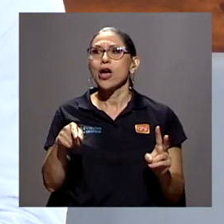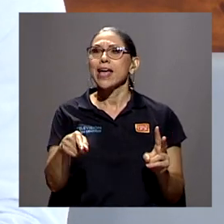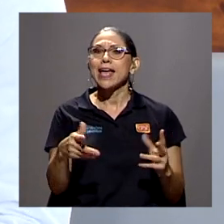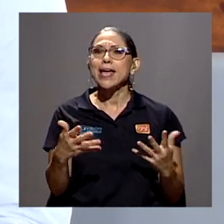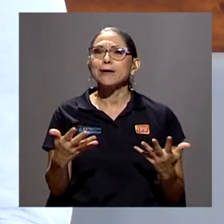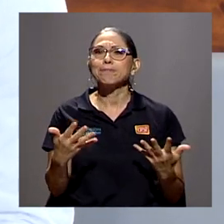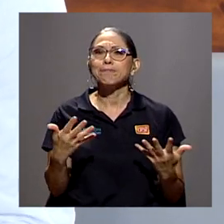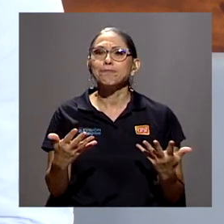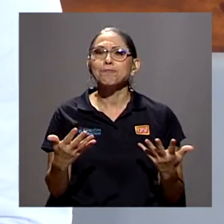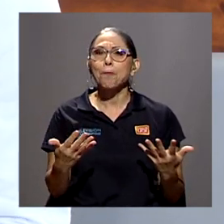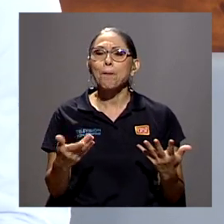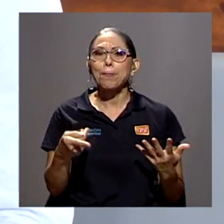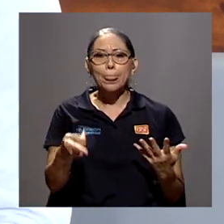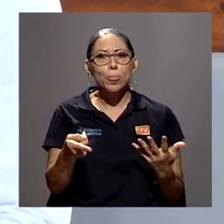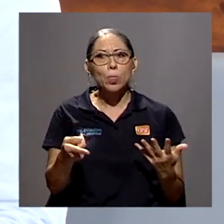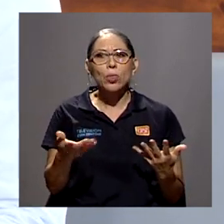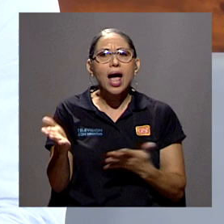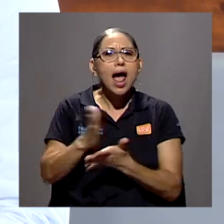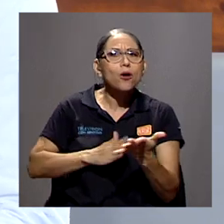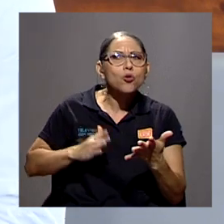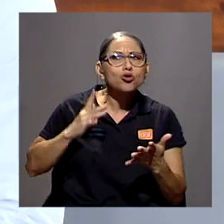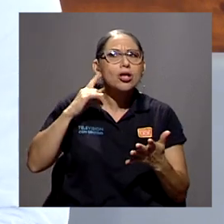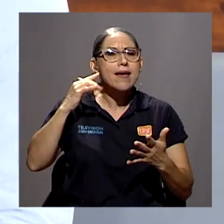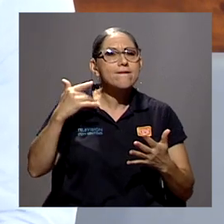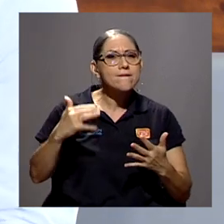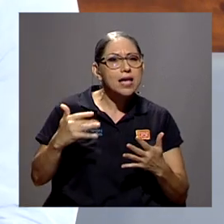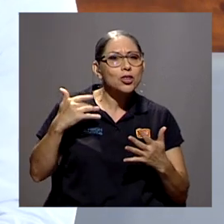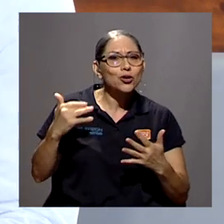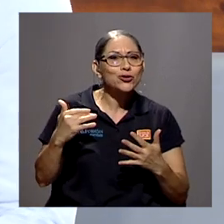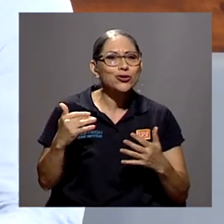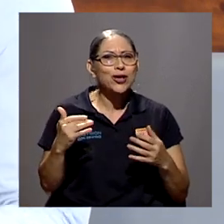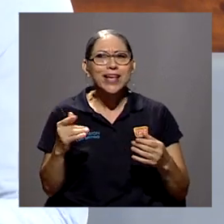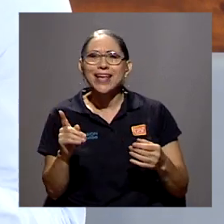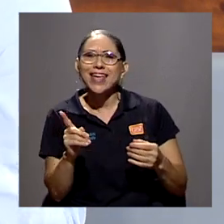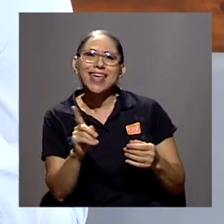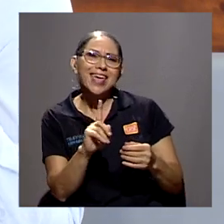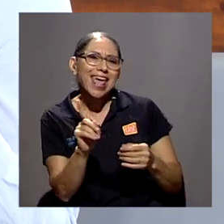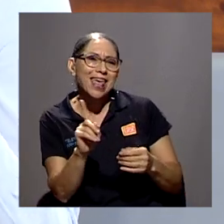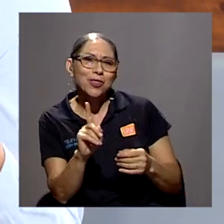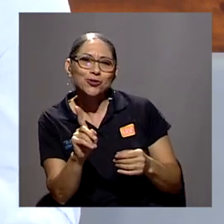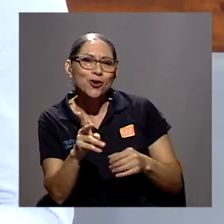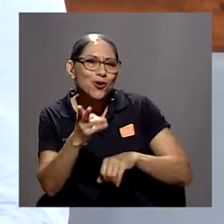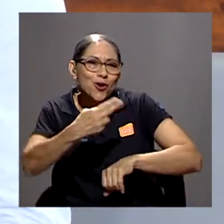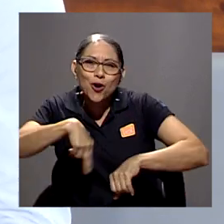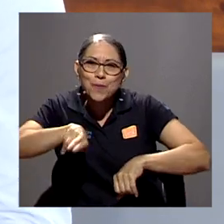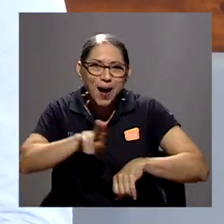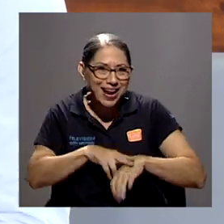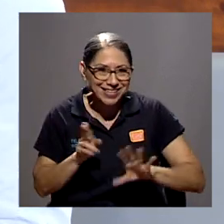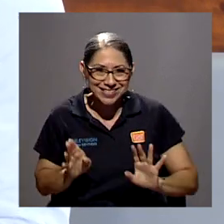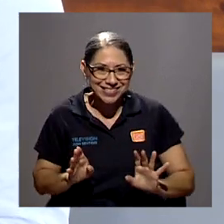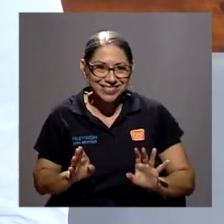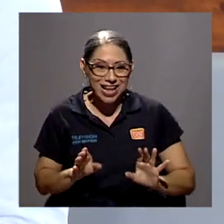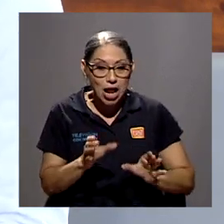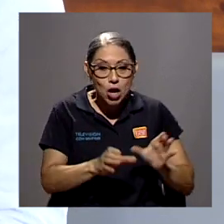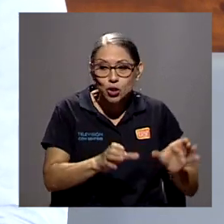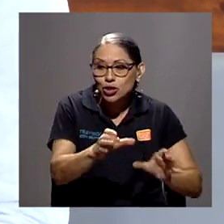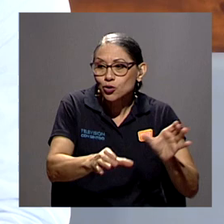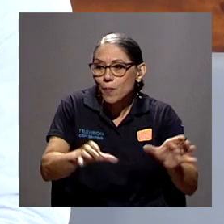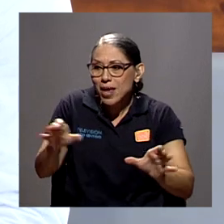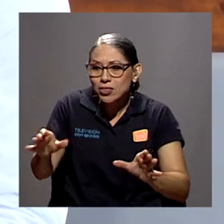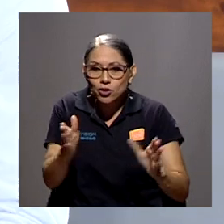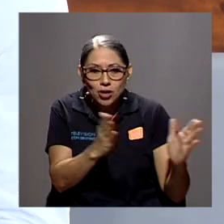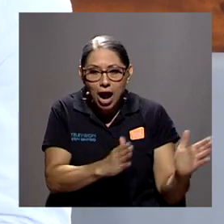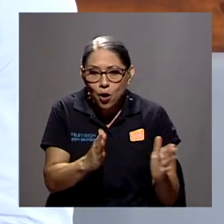unas presenta efectos que no son normales el acomodo de los instrumentos también no es usual